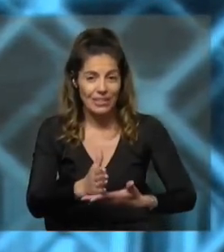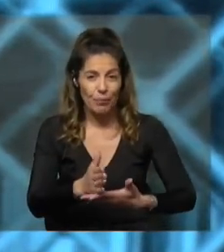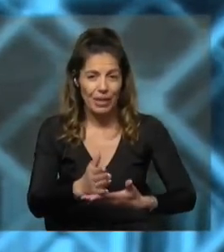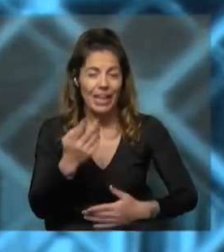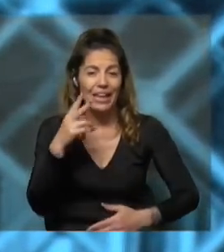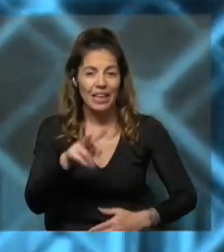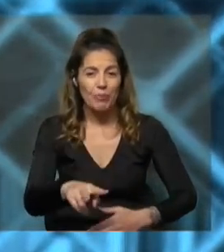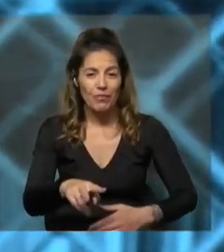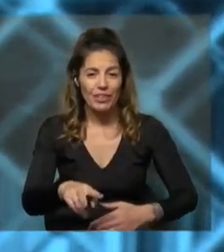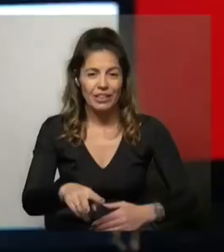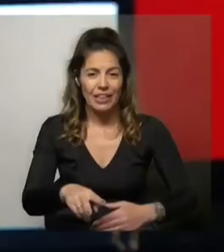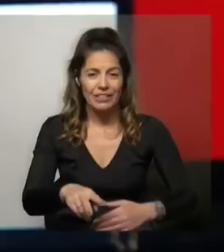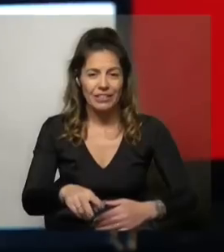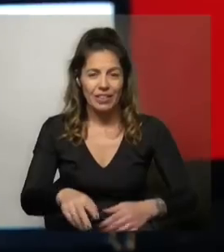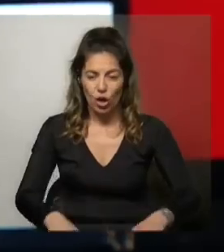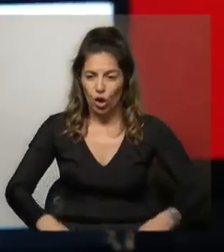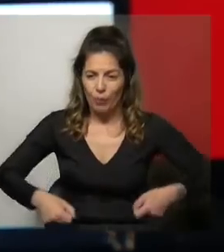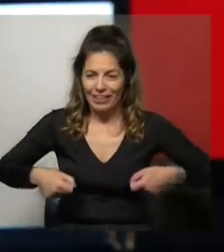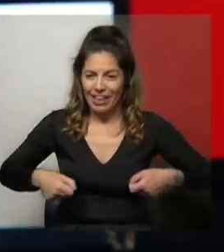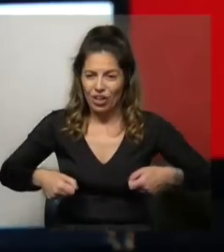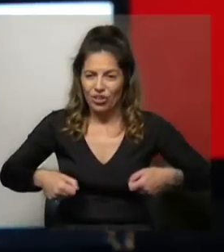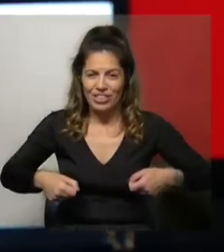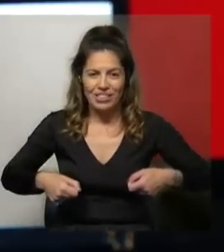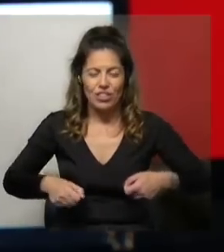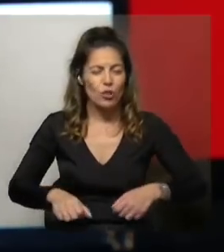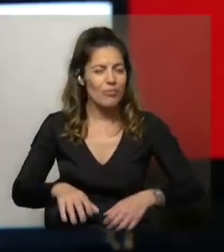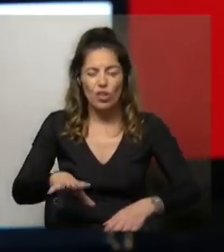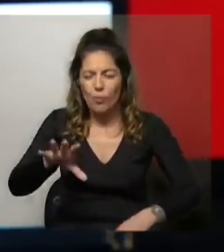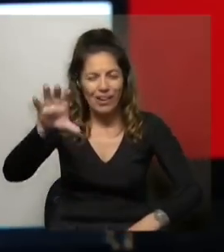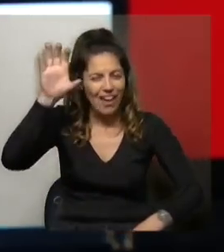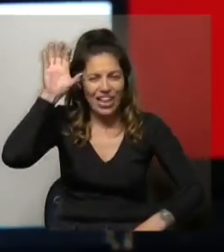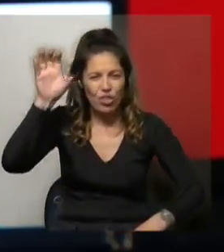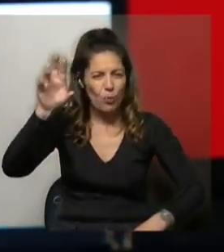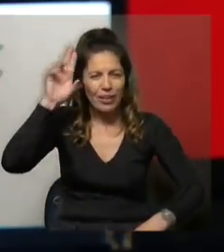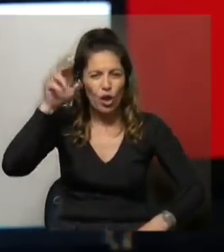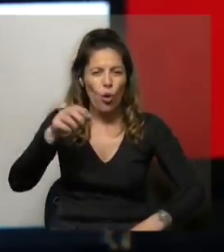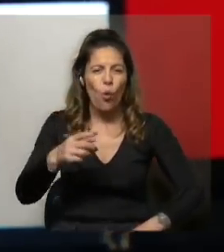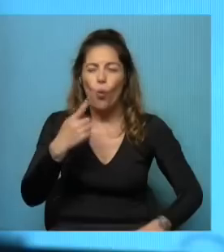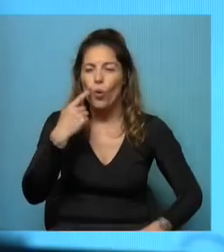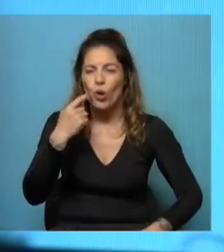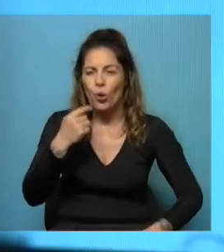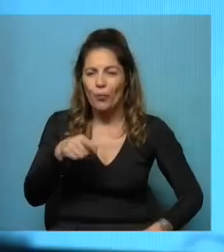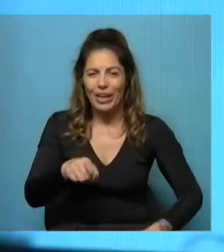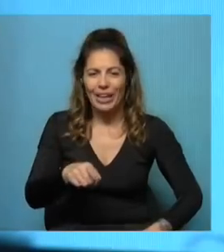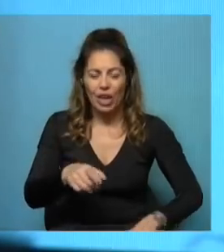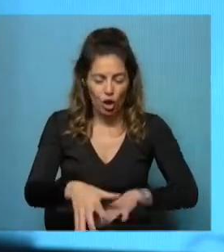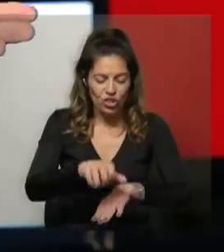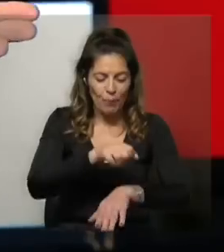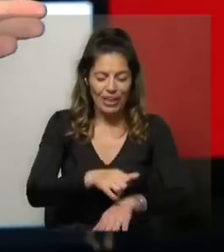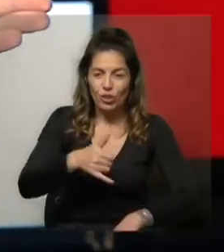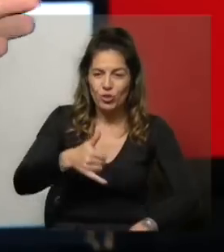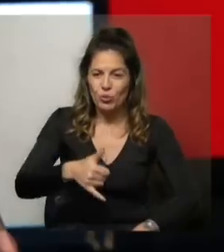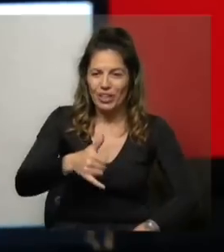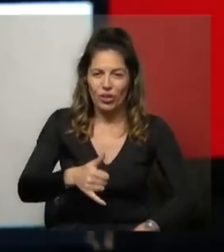pantalones a mí me quedó grabado eso ese hombre con suecos que